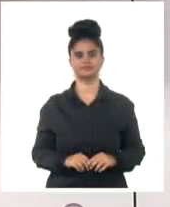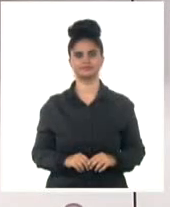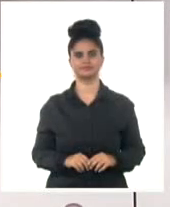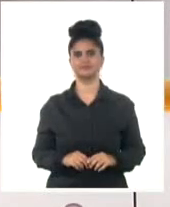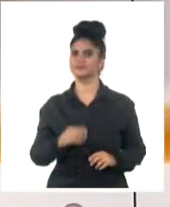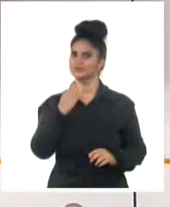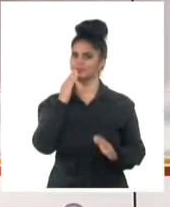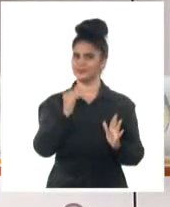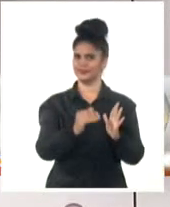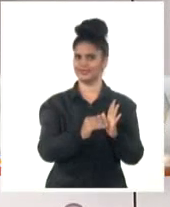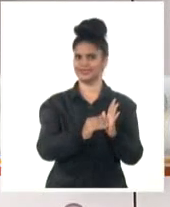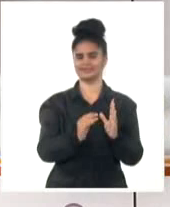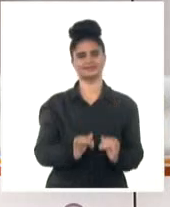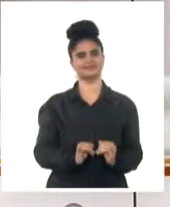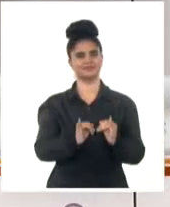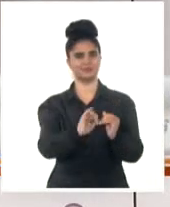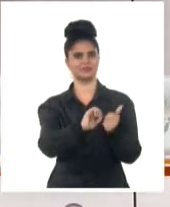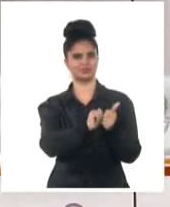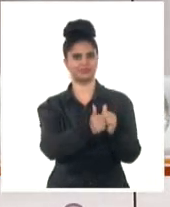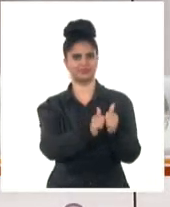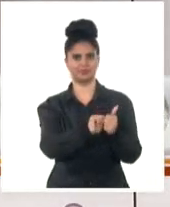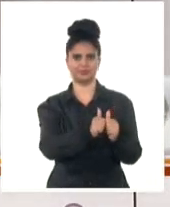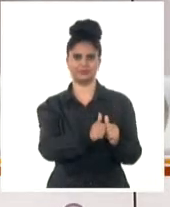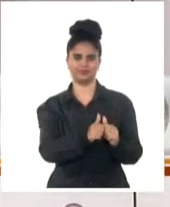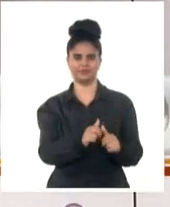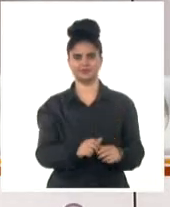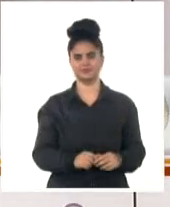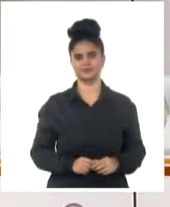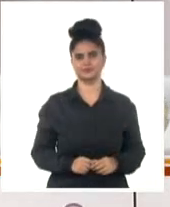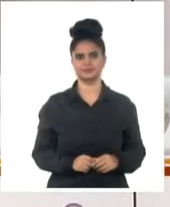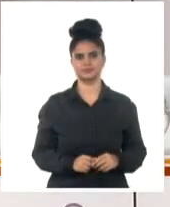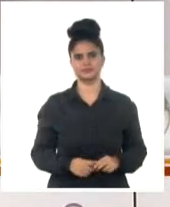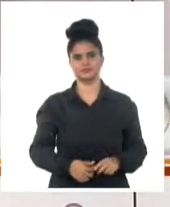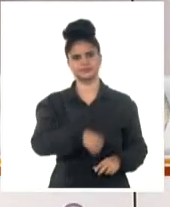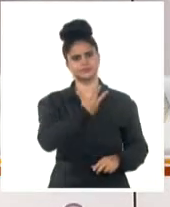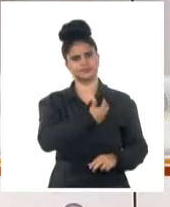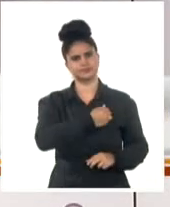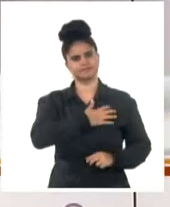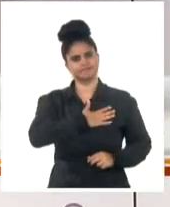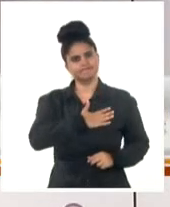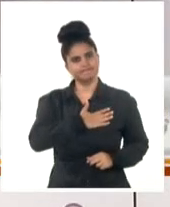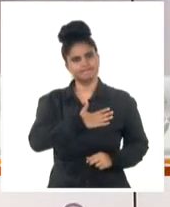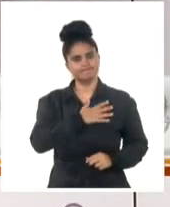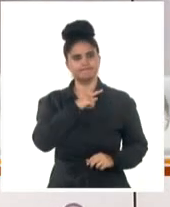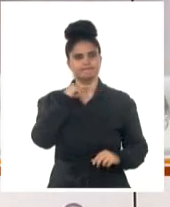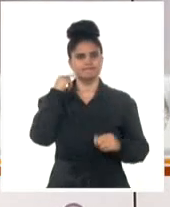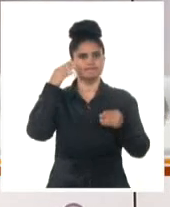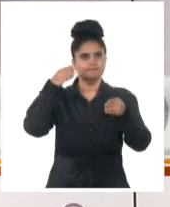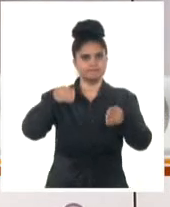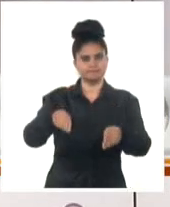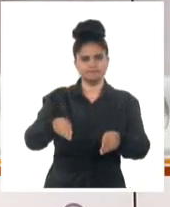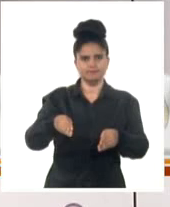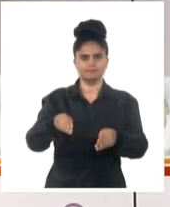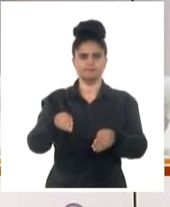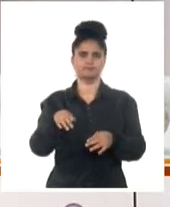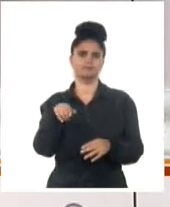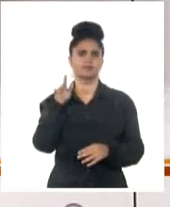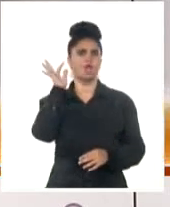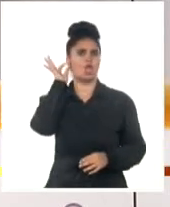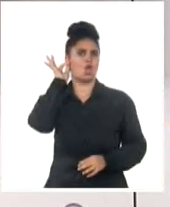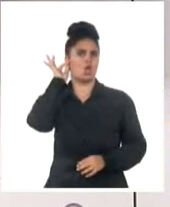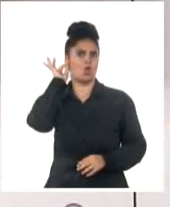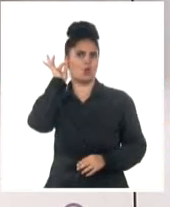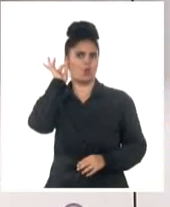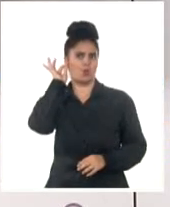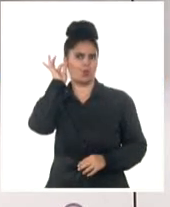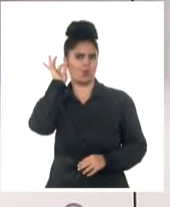Saludos, ya comienza la información deportiva al mediodía. Con profundo dolor informamos que ha fallecido Raisha O'Farrill, una de las